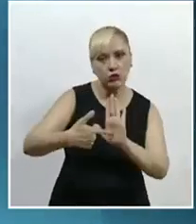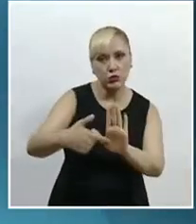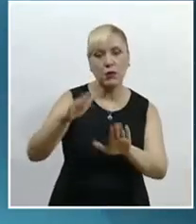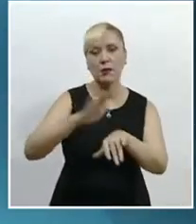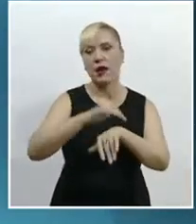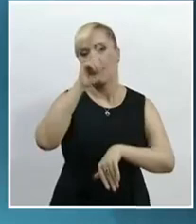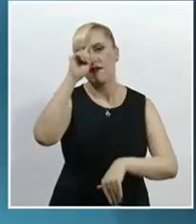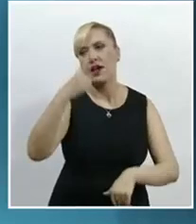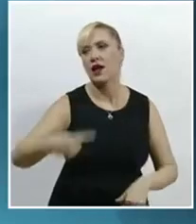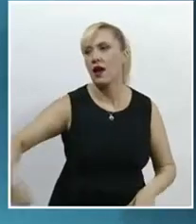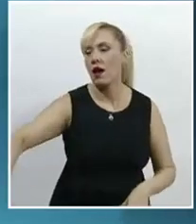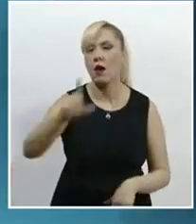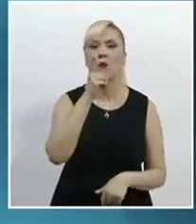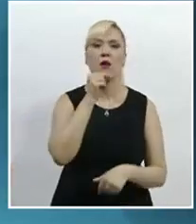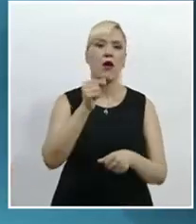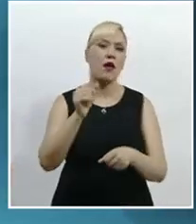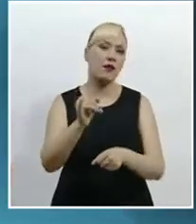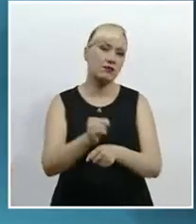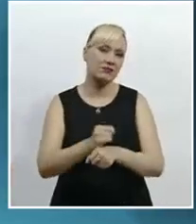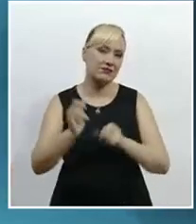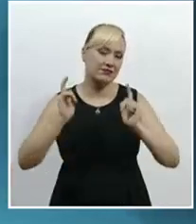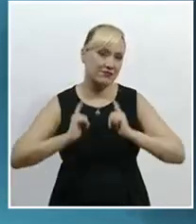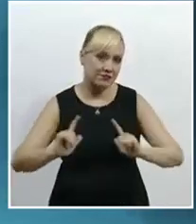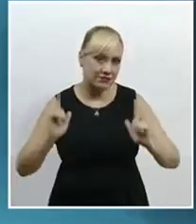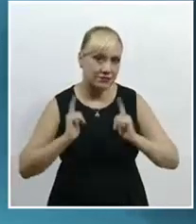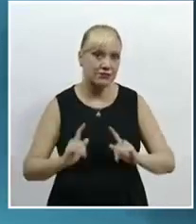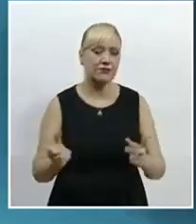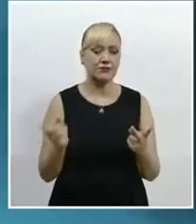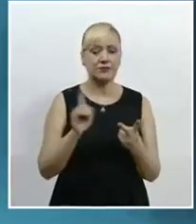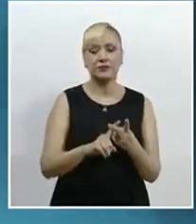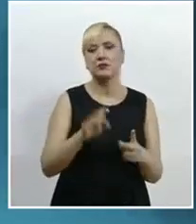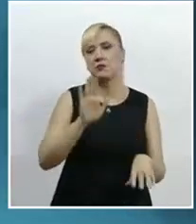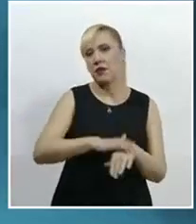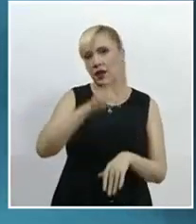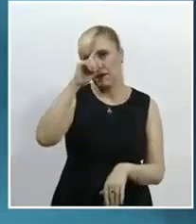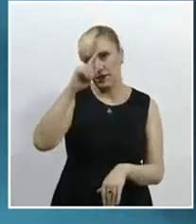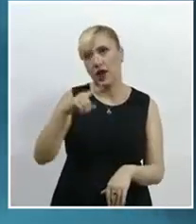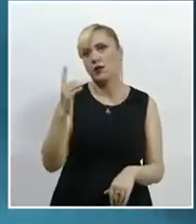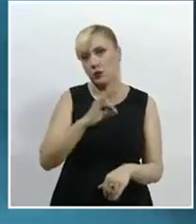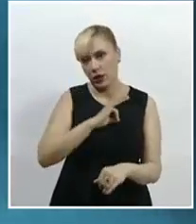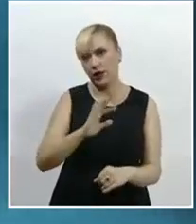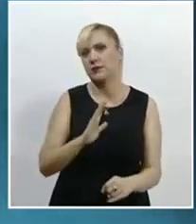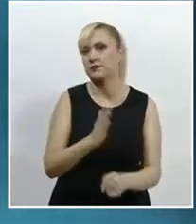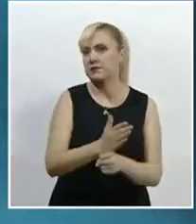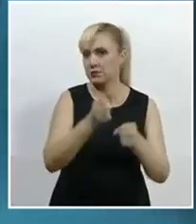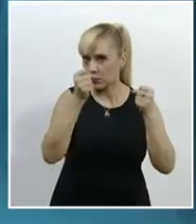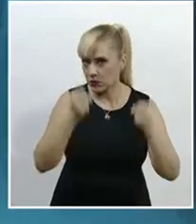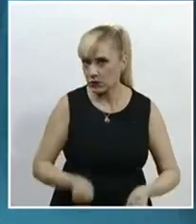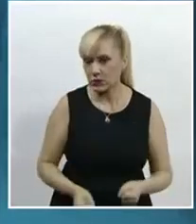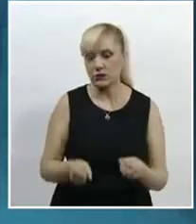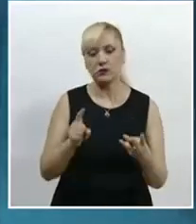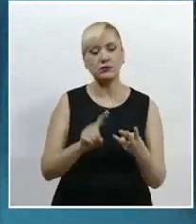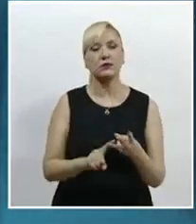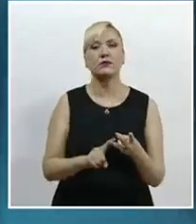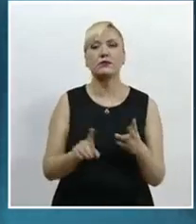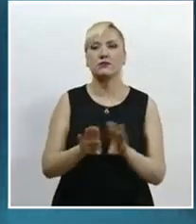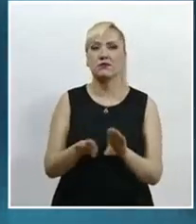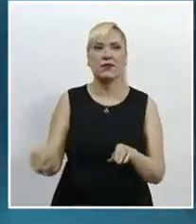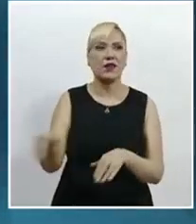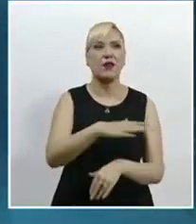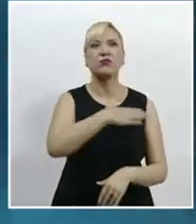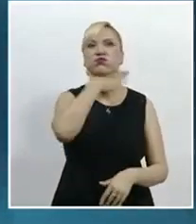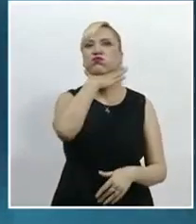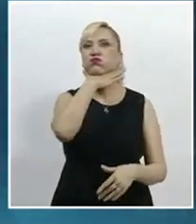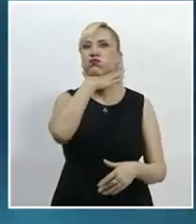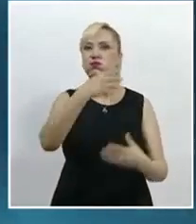trabajo a los fiscales, por supuesto, que facilita la condena y que despresuriza políticamente al sistema,